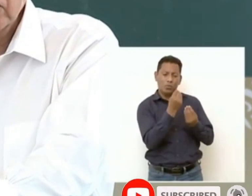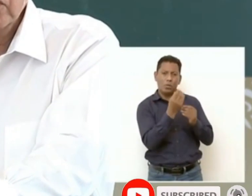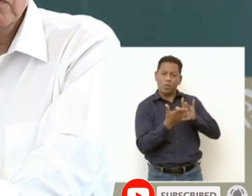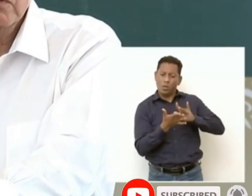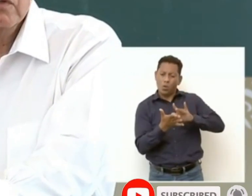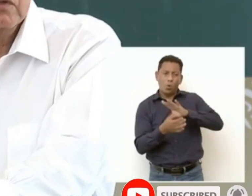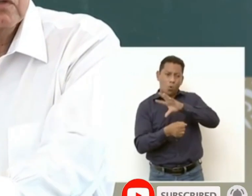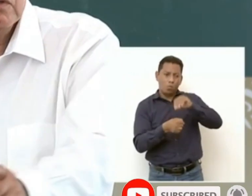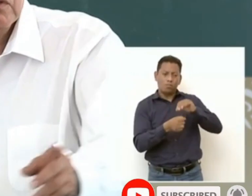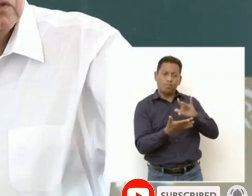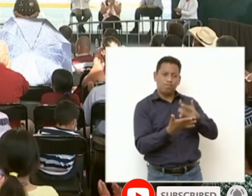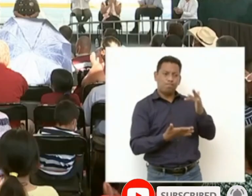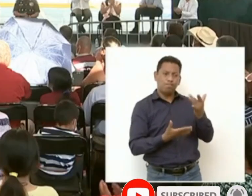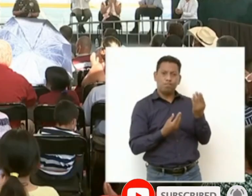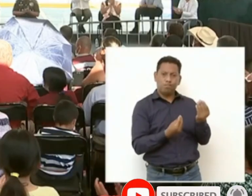apoyo